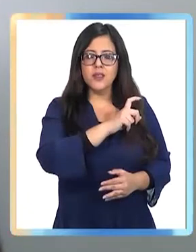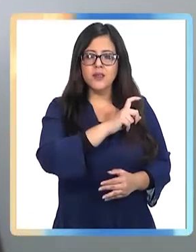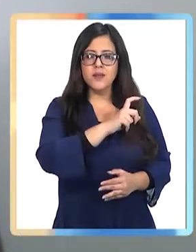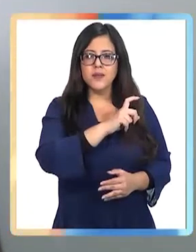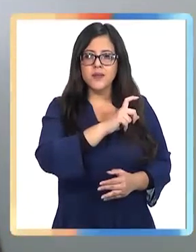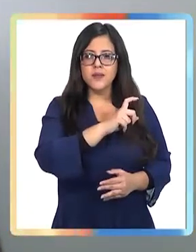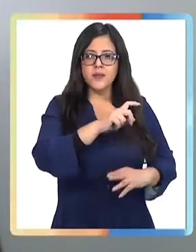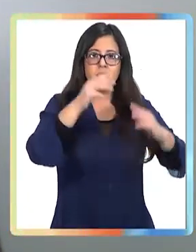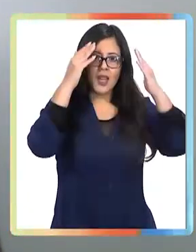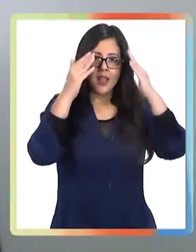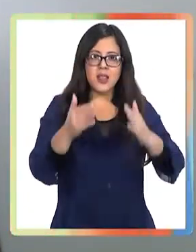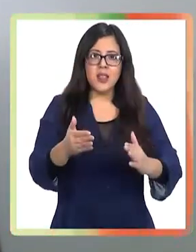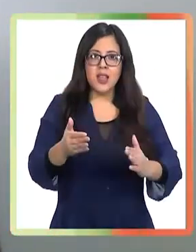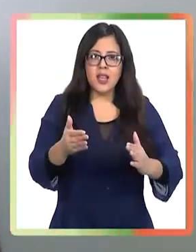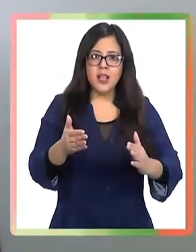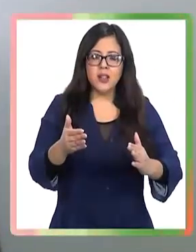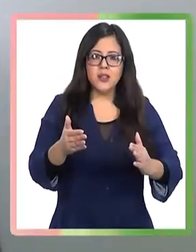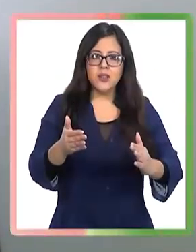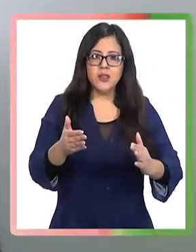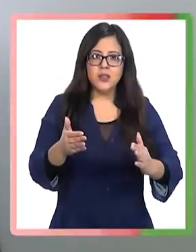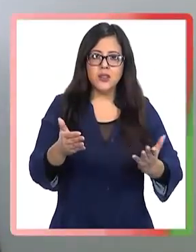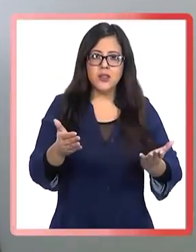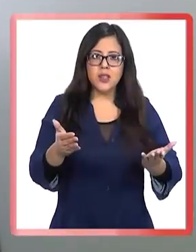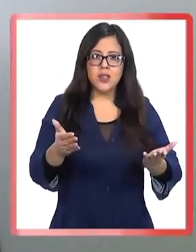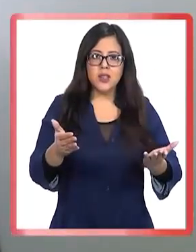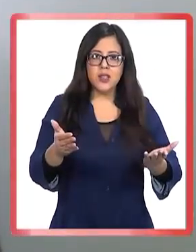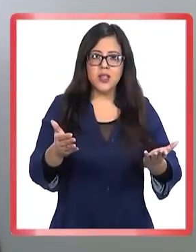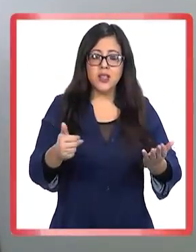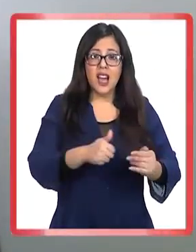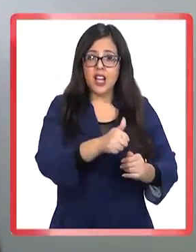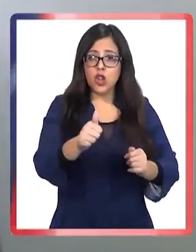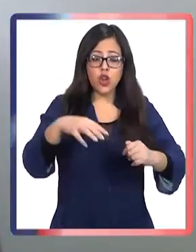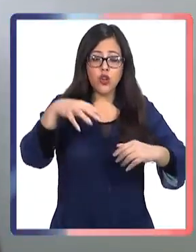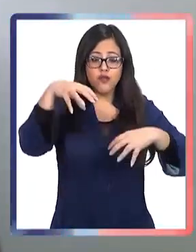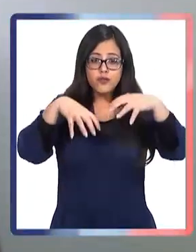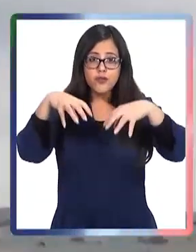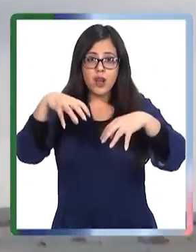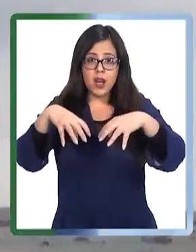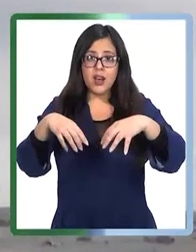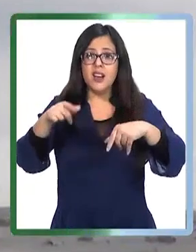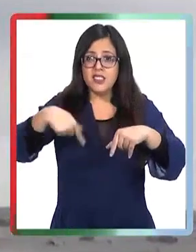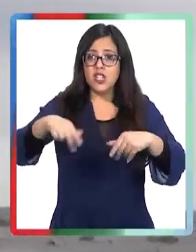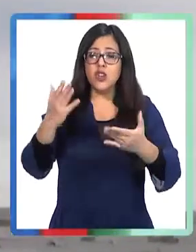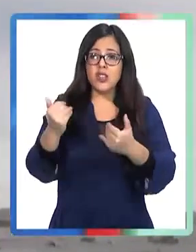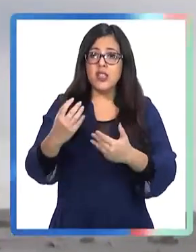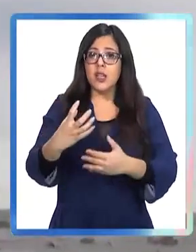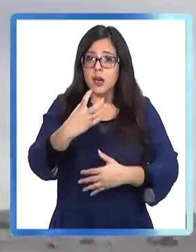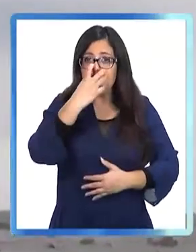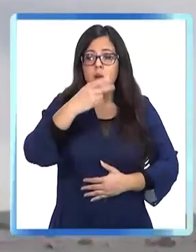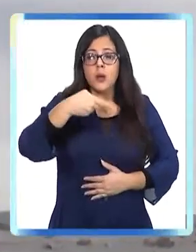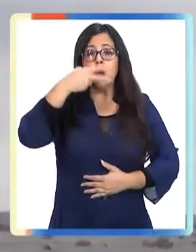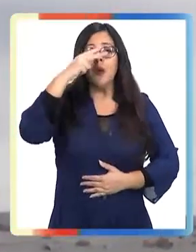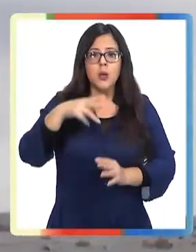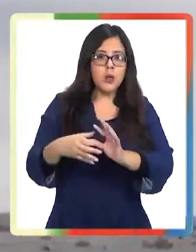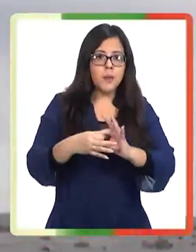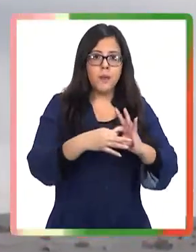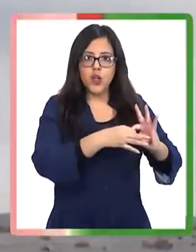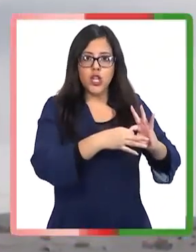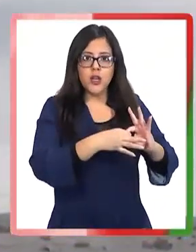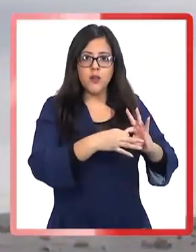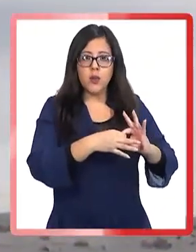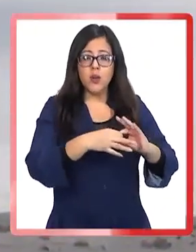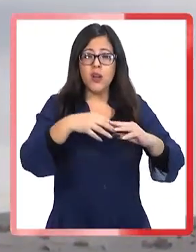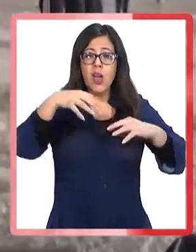dificultoso atenderlos en el altiplano, sobre todo cuando requieren oxígeno por la altura,